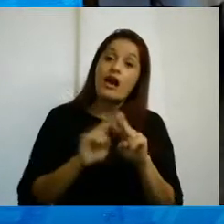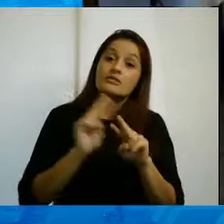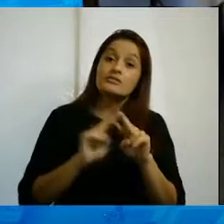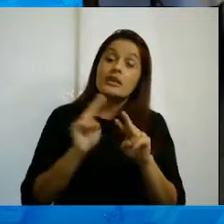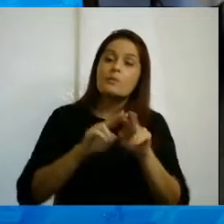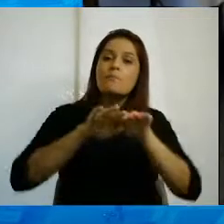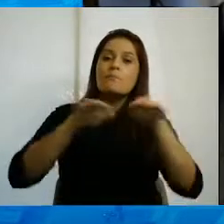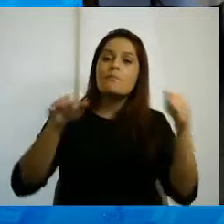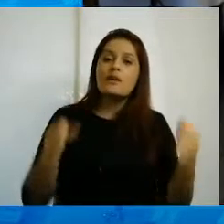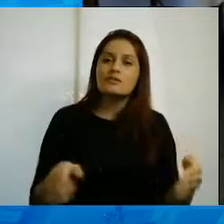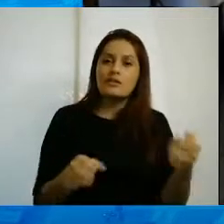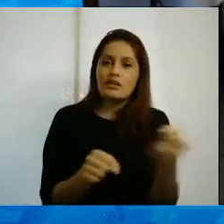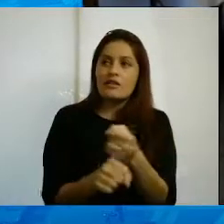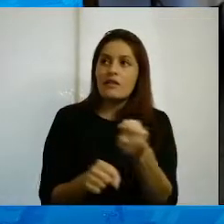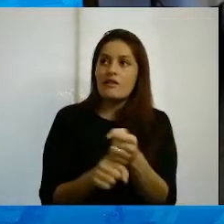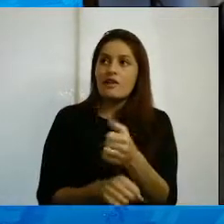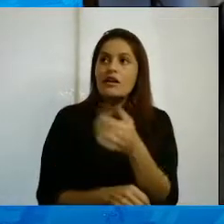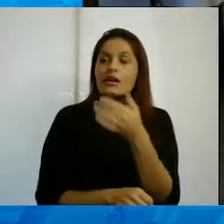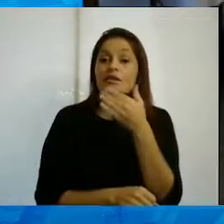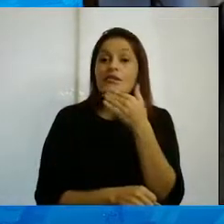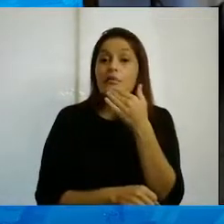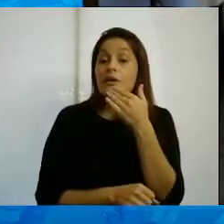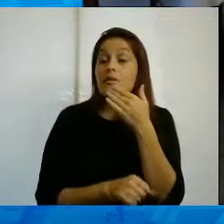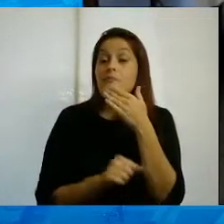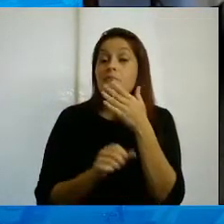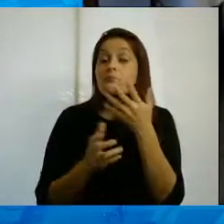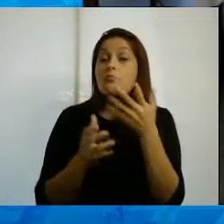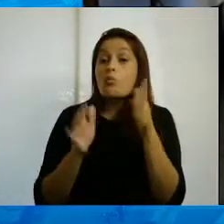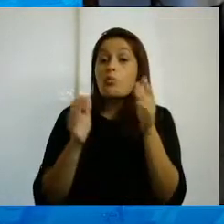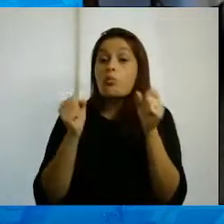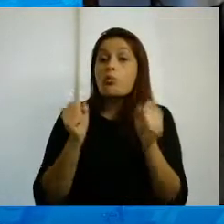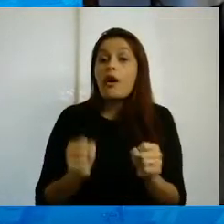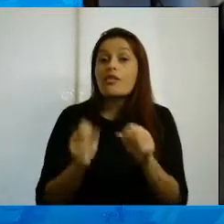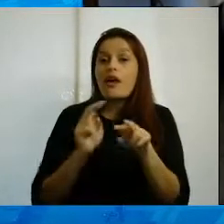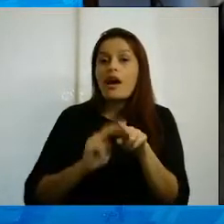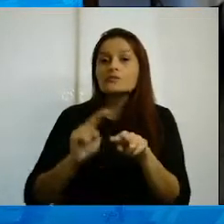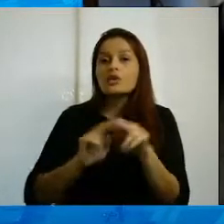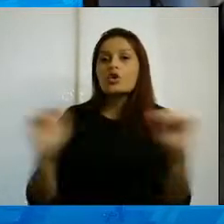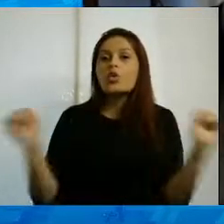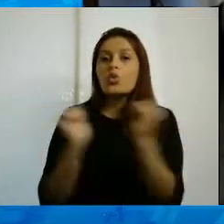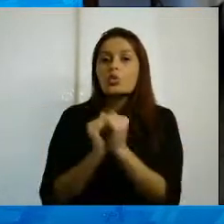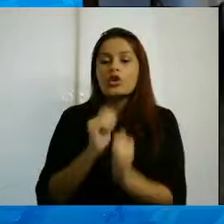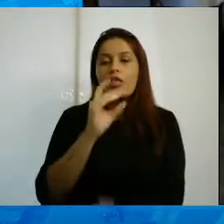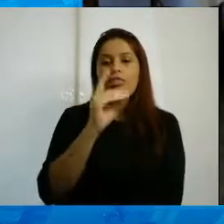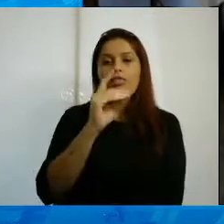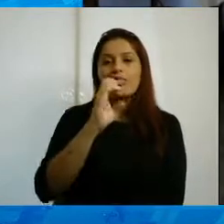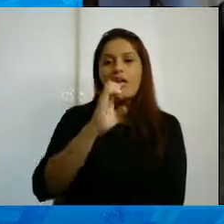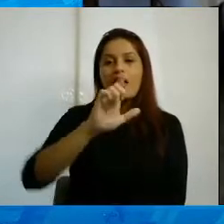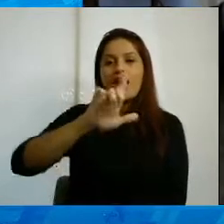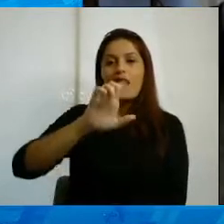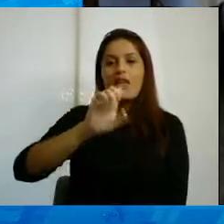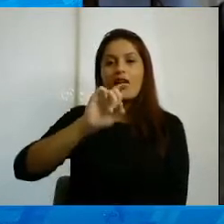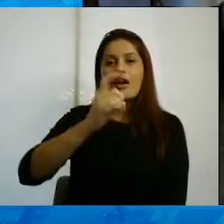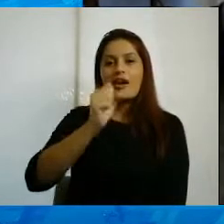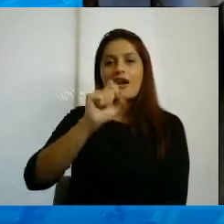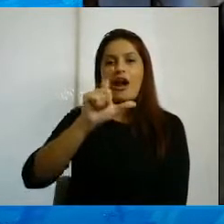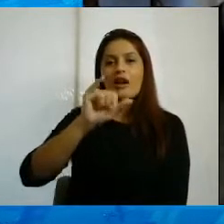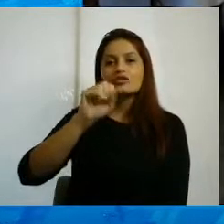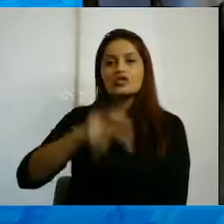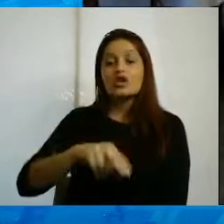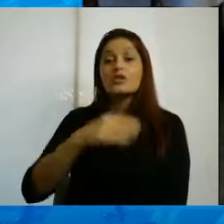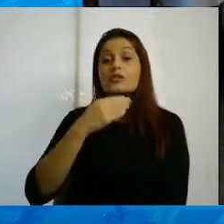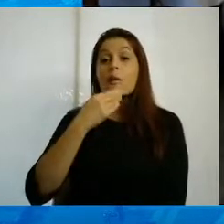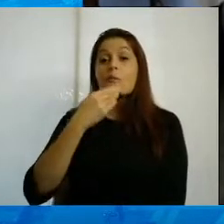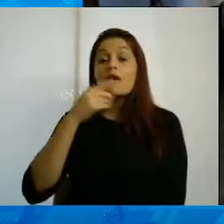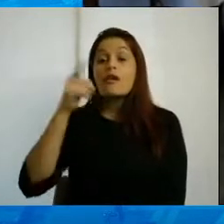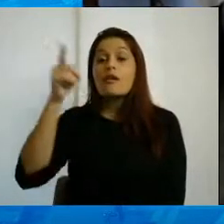de trabajo y también esta misma mesa de trabajo la pudiéramos realizar con la delegación también en el sector del Valle de Mayarauco, ya que han